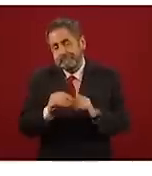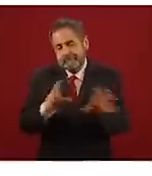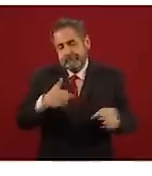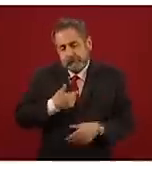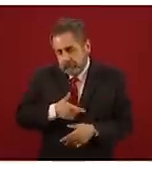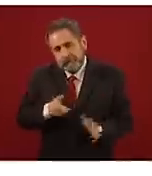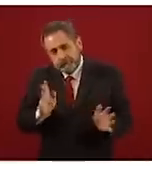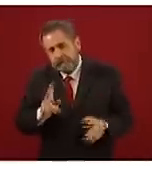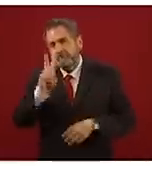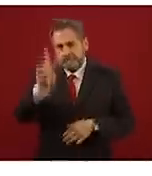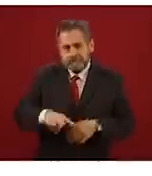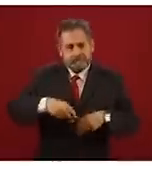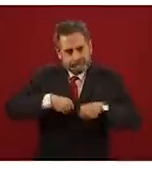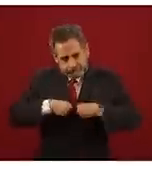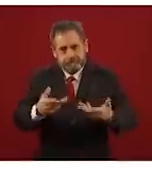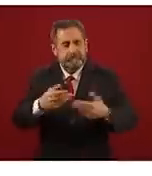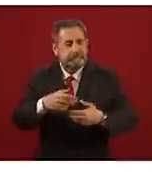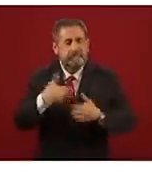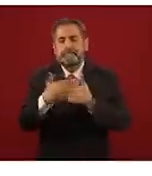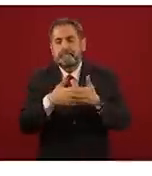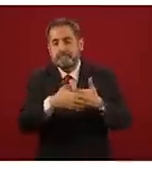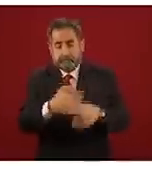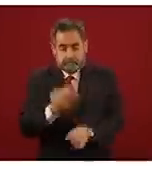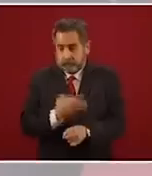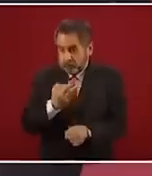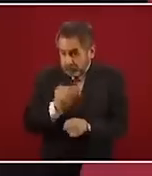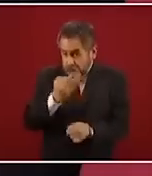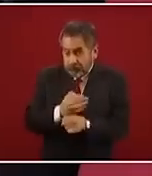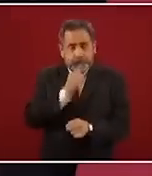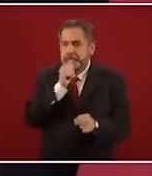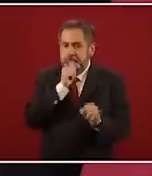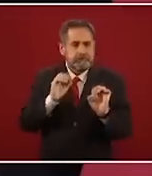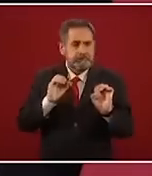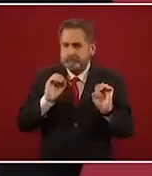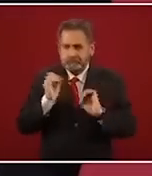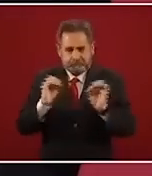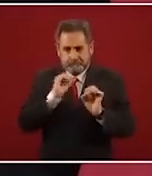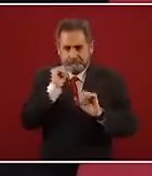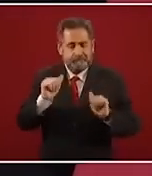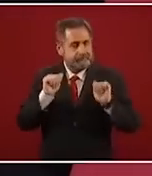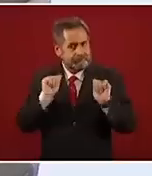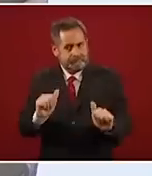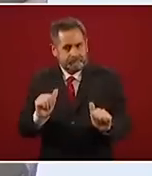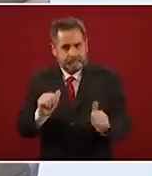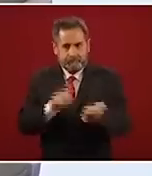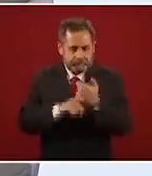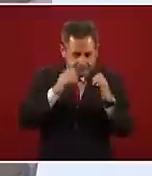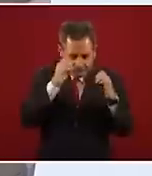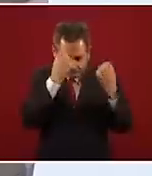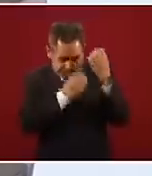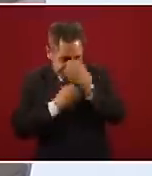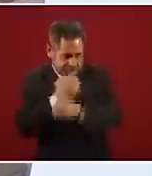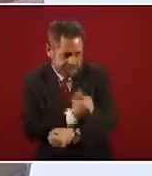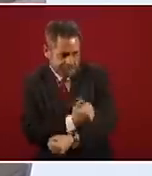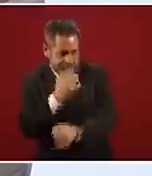con veracidad. Hasta ahorita no, hasta ahorita tenemos 7 casos sospechosos, se han hecho las pruebas de laboratorio